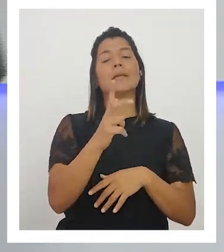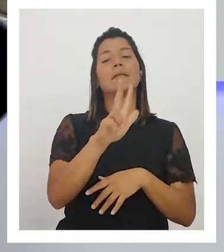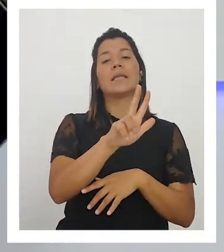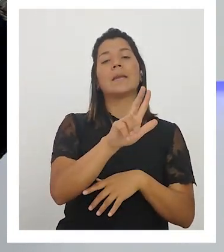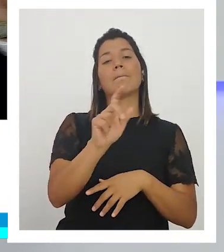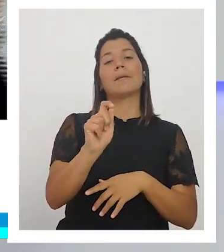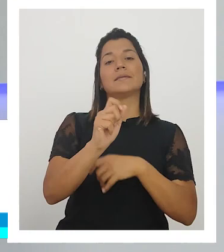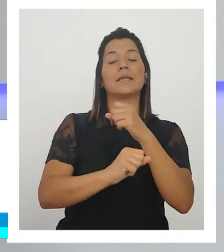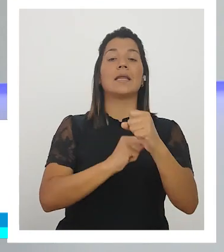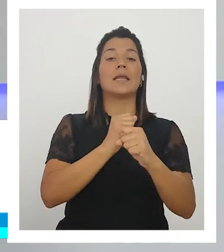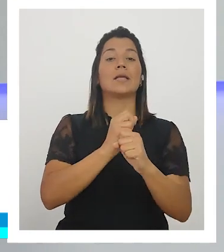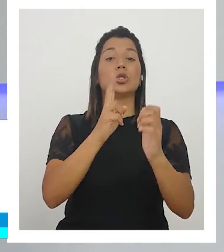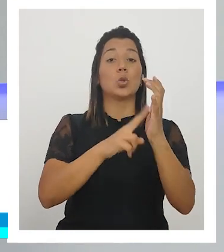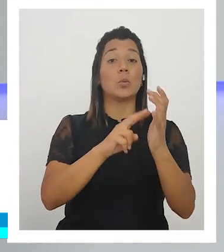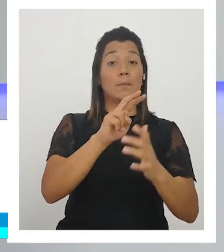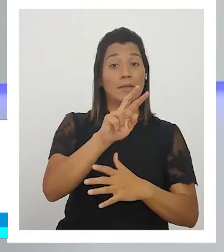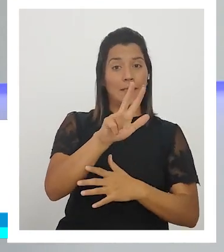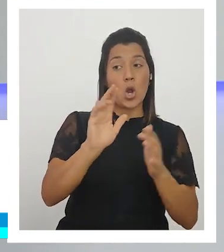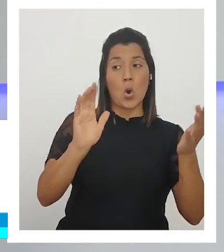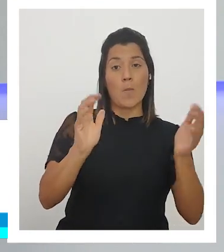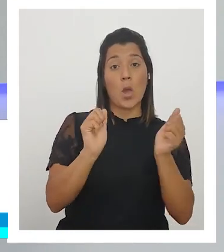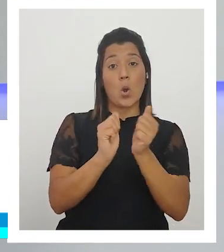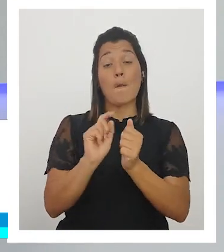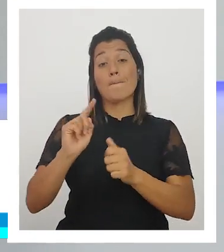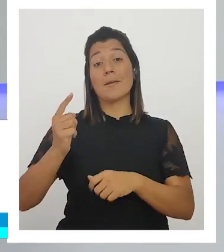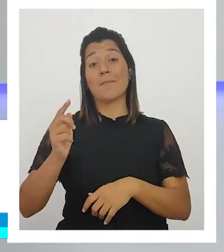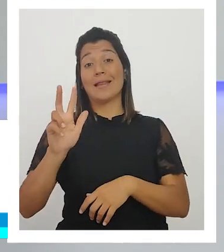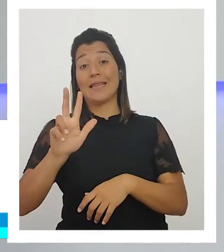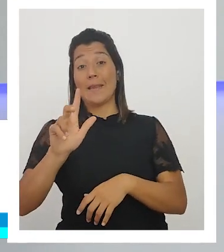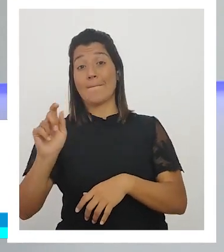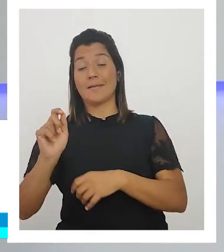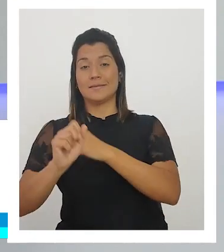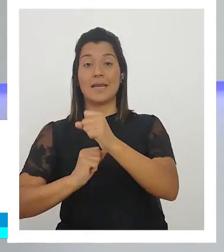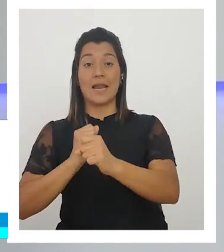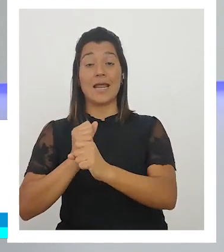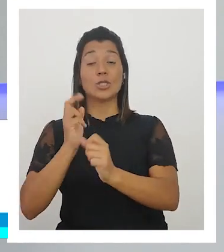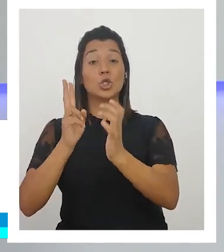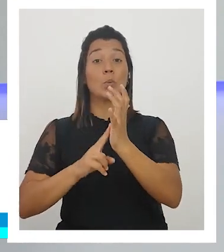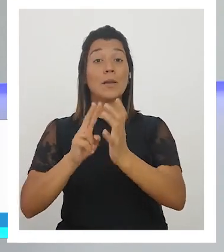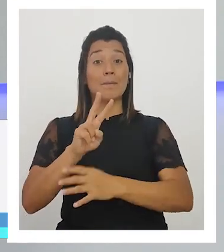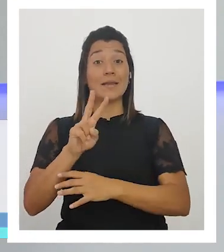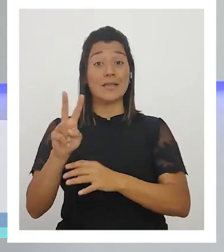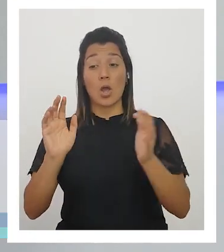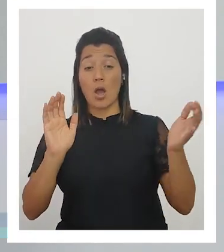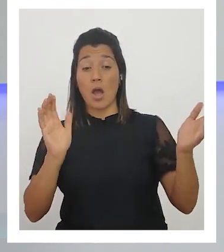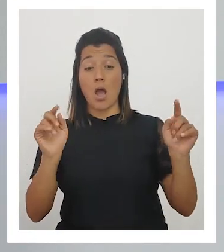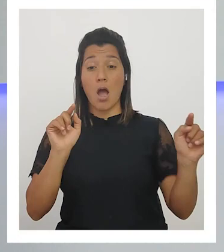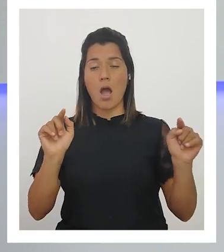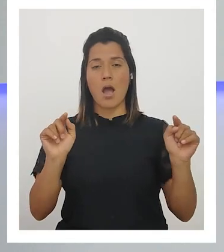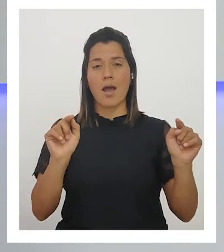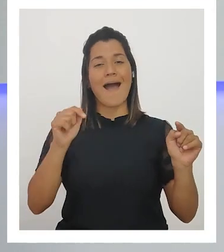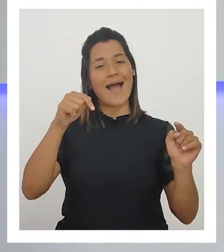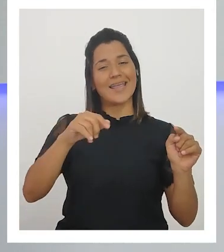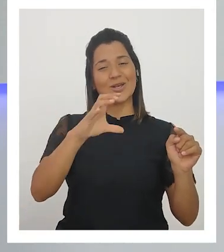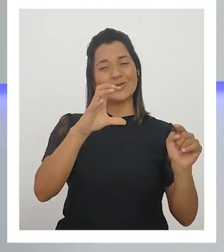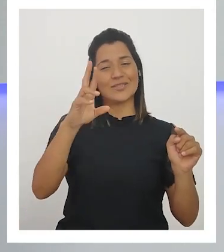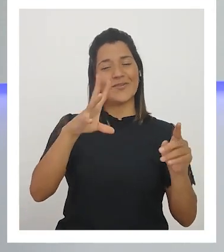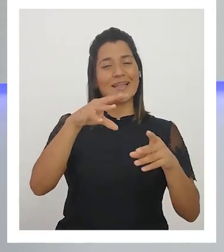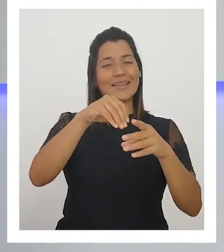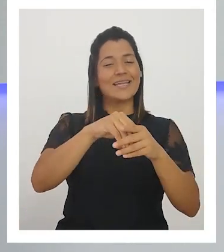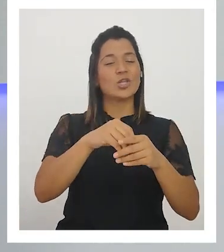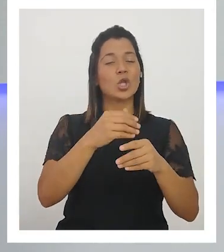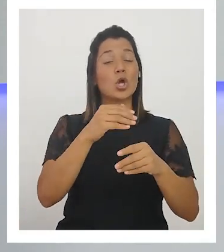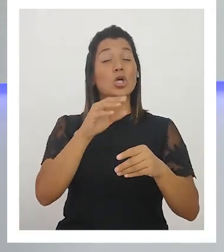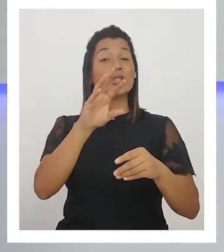2023 y el primer trimestre de 2022 uno de los 6 países donde mejor o donde más